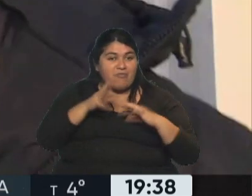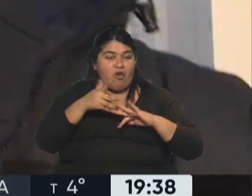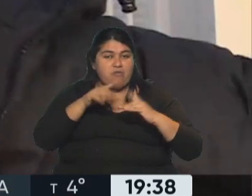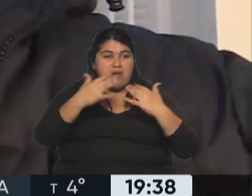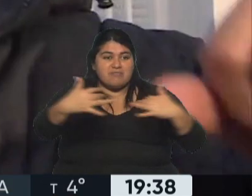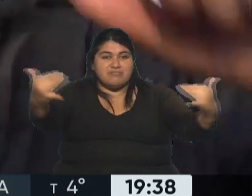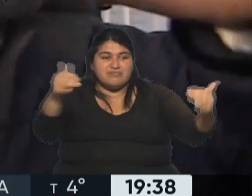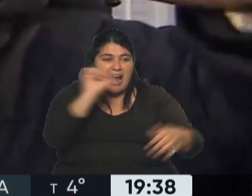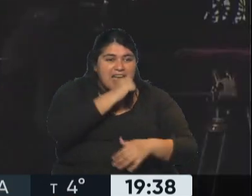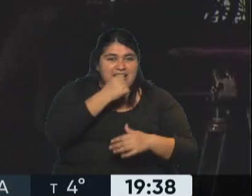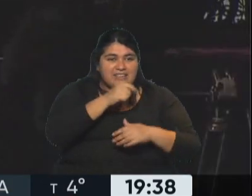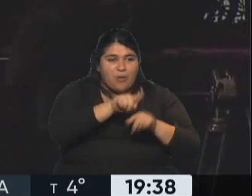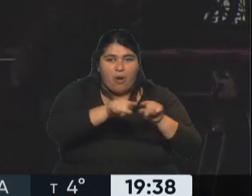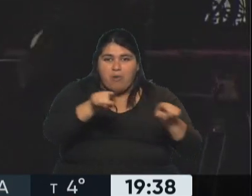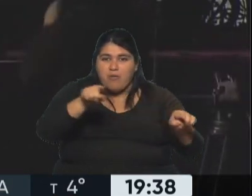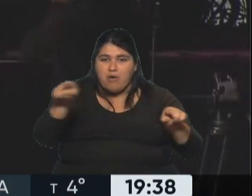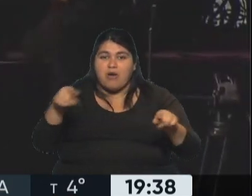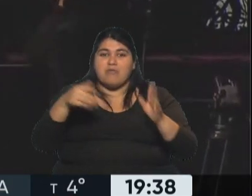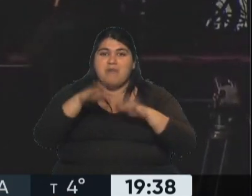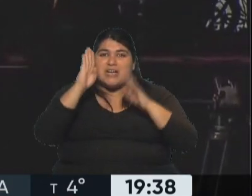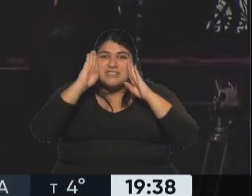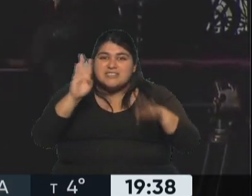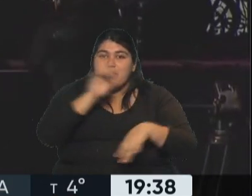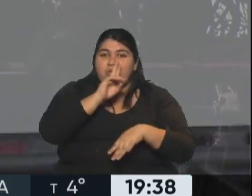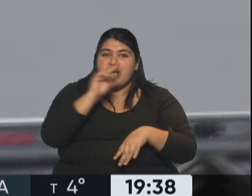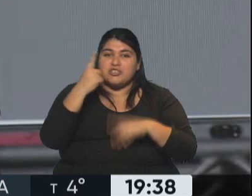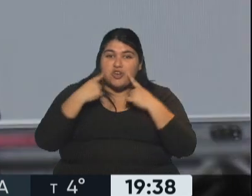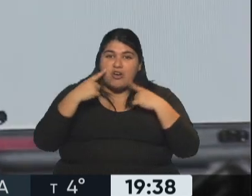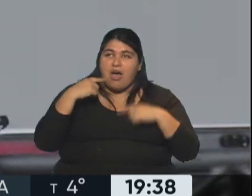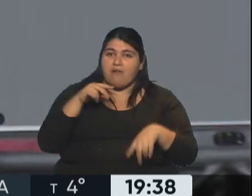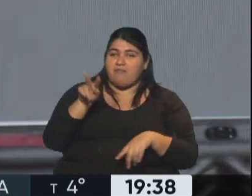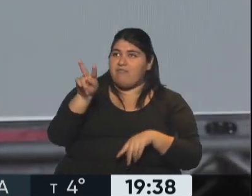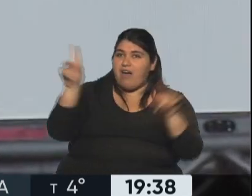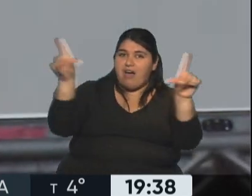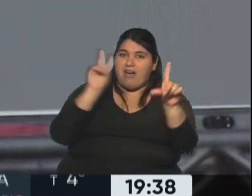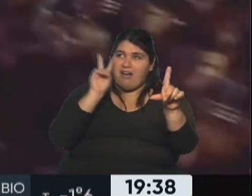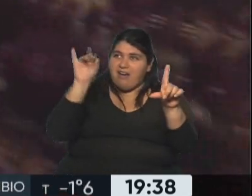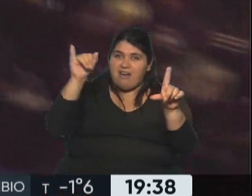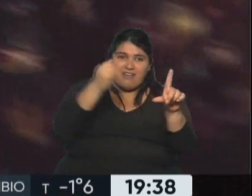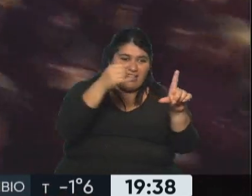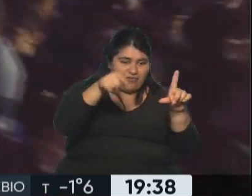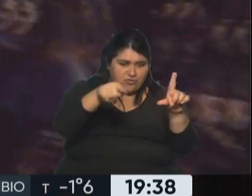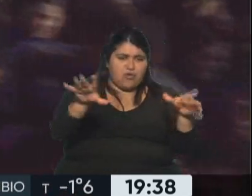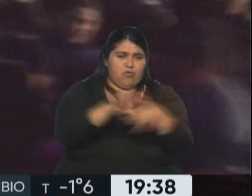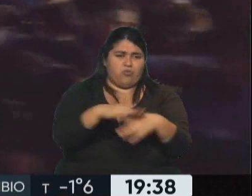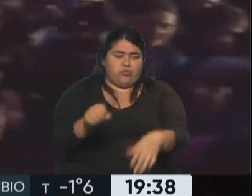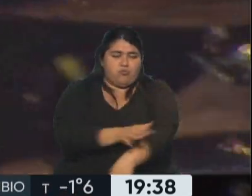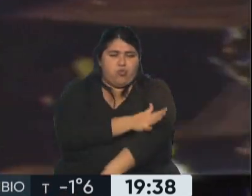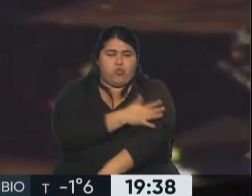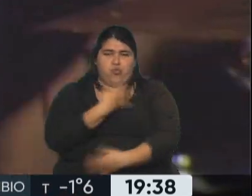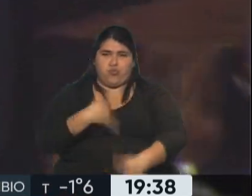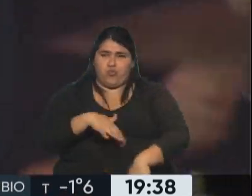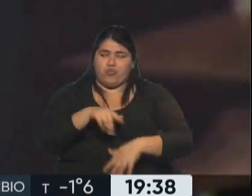eso recién mientras cantaba ya que enfocado a una chica que lloraba también me parte al medio la verdad es lo que más me llega